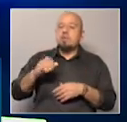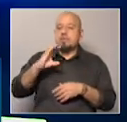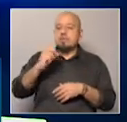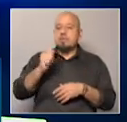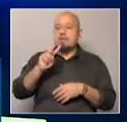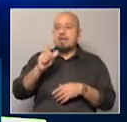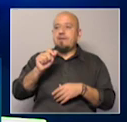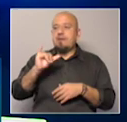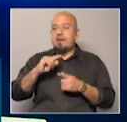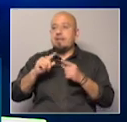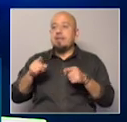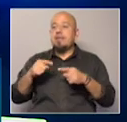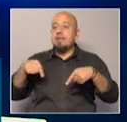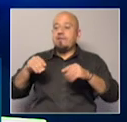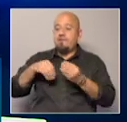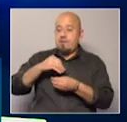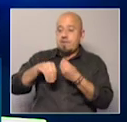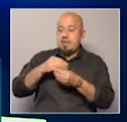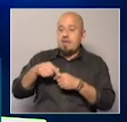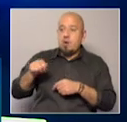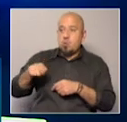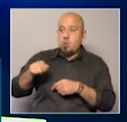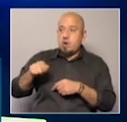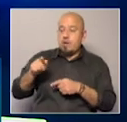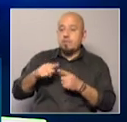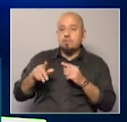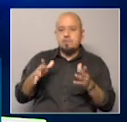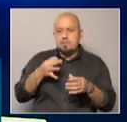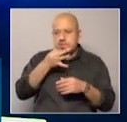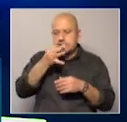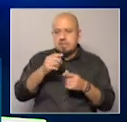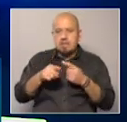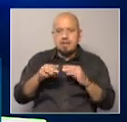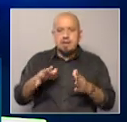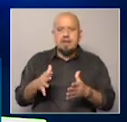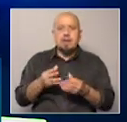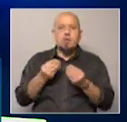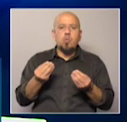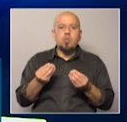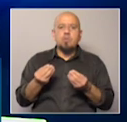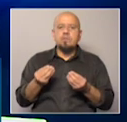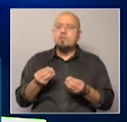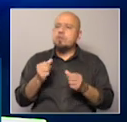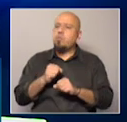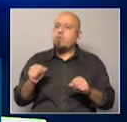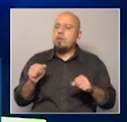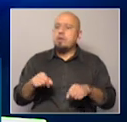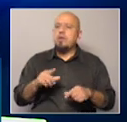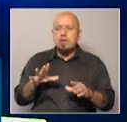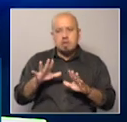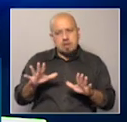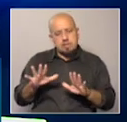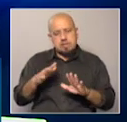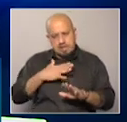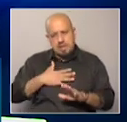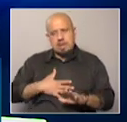ministro del Tribunal de Apelaciones de Familia, que le pone un ejemplo bien claro de que en qué caso se podría dar. Me parece que lleva tranquilidad